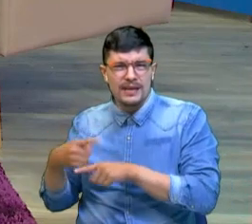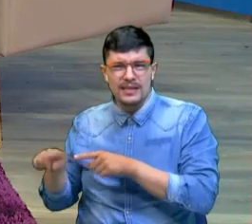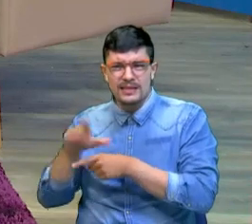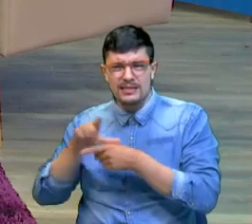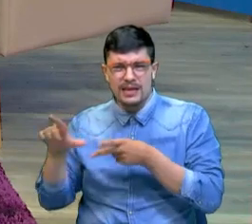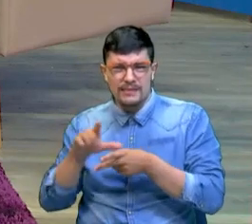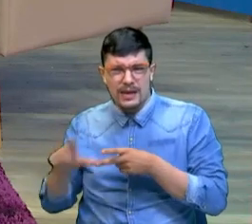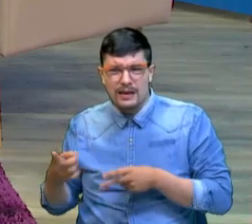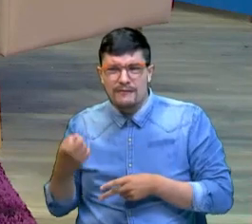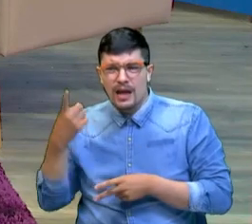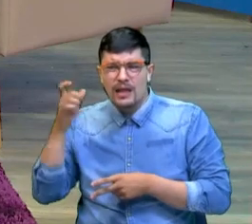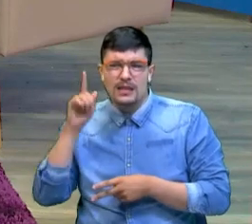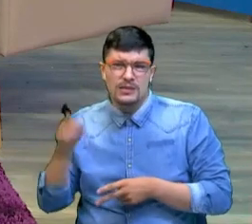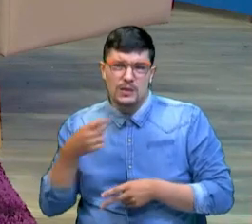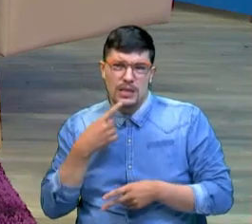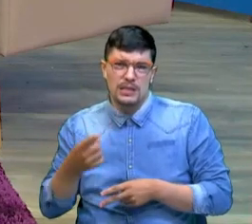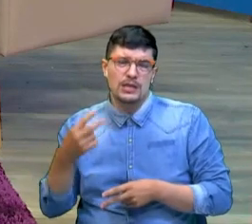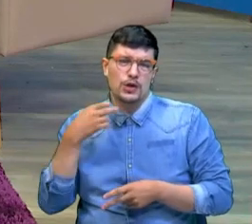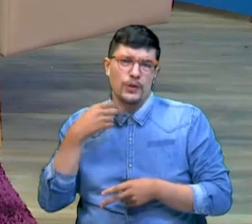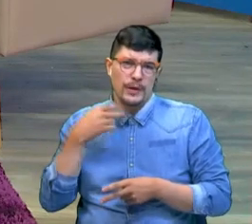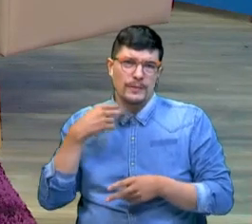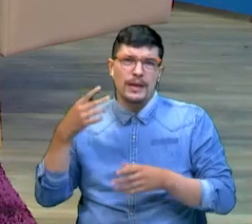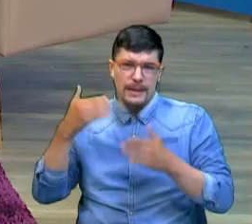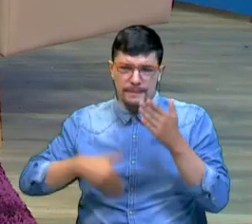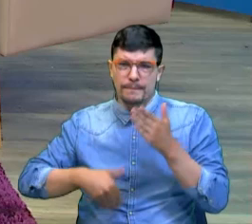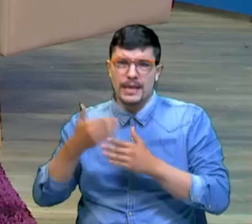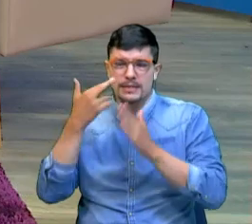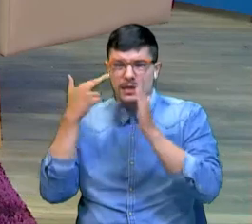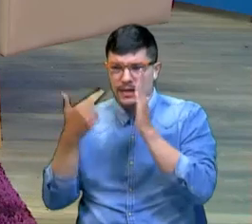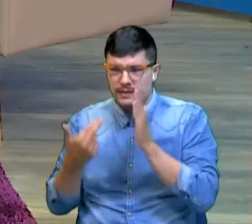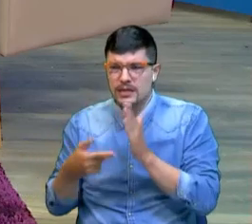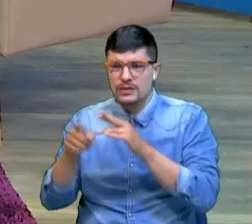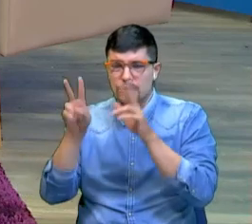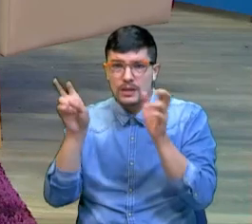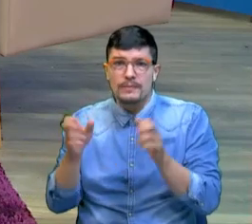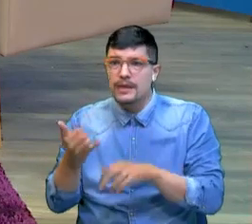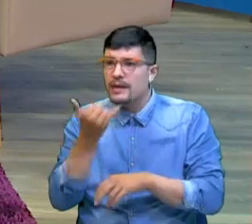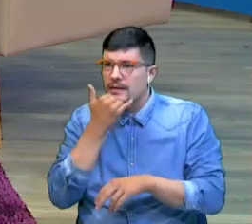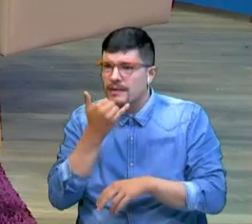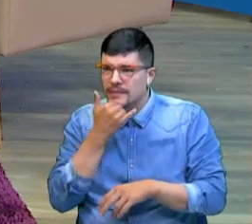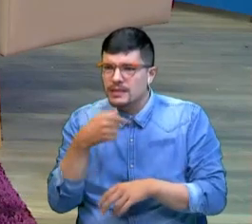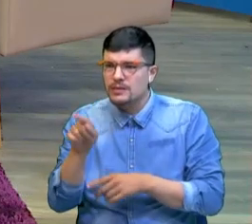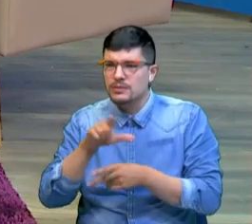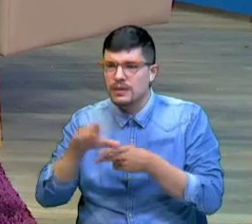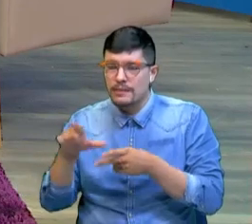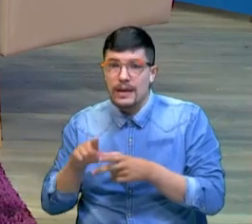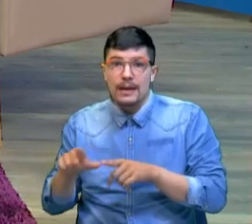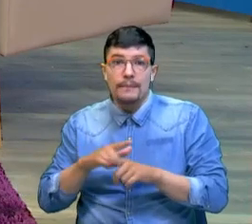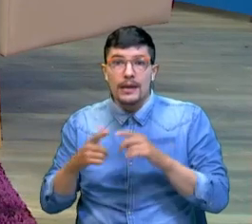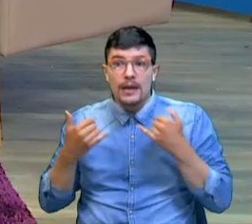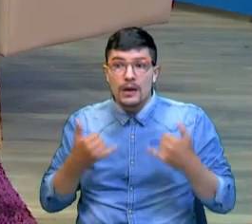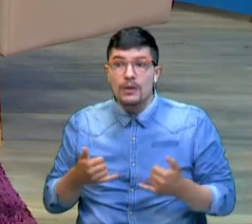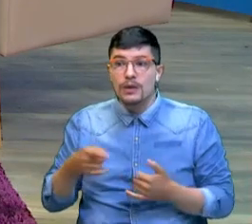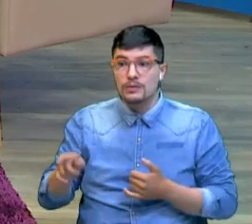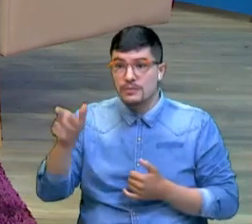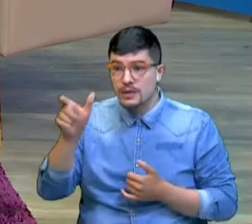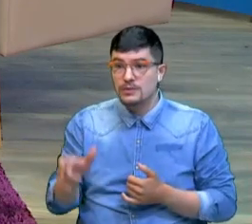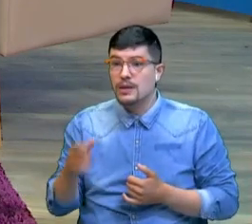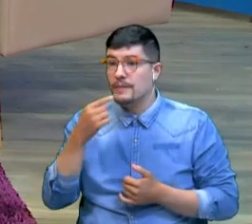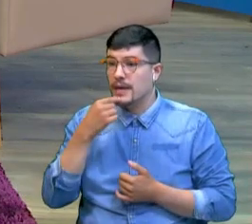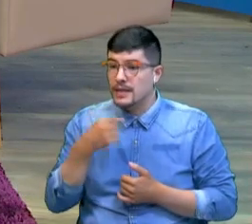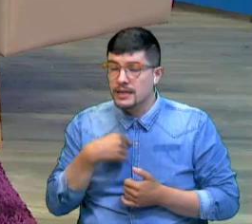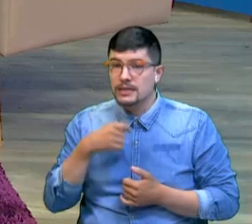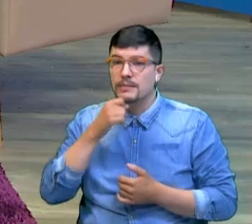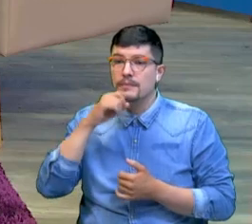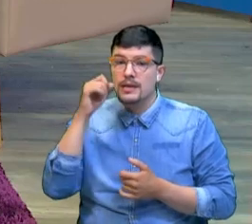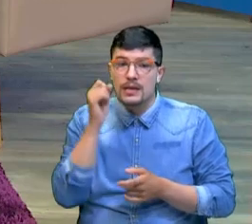semanas todavía aún, le dijeron que por noviembre iban a revisar eso, ¿no? A ver qué pasó con esas semanas. Entonces él me dice, me pregunta a mí